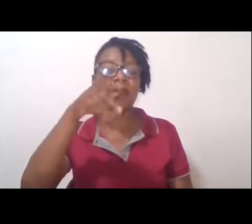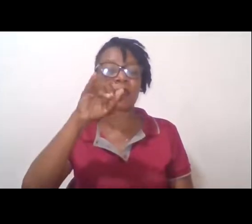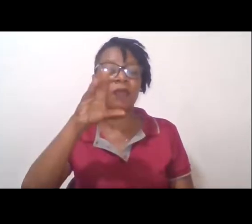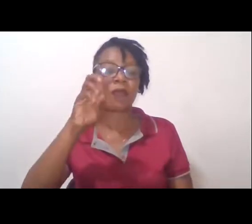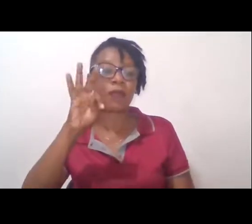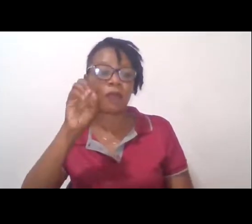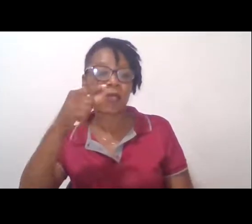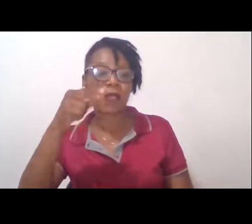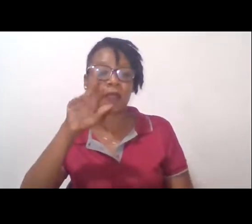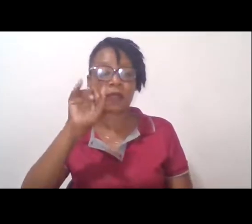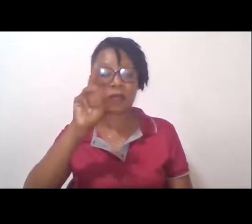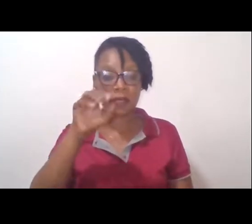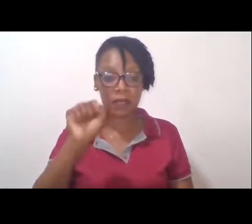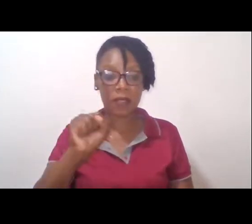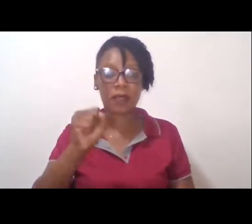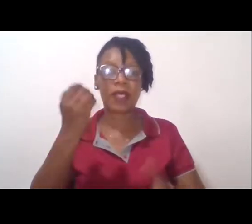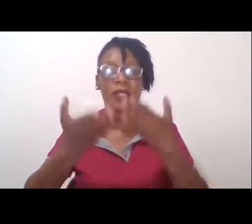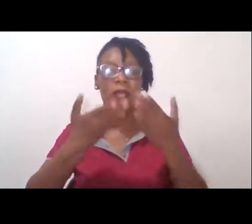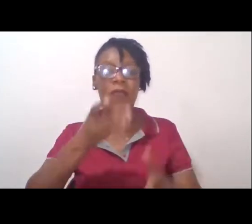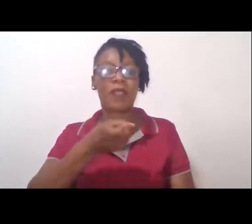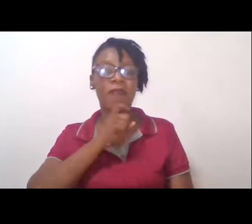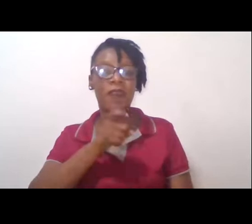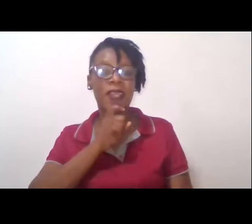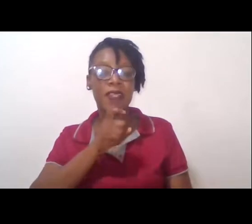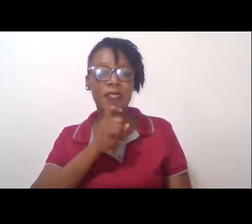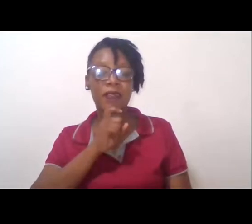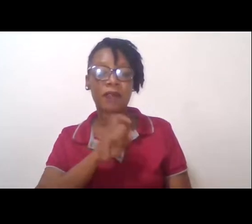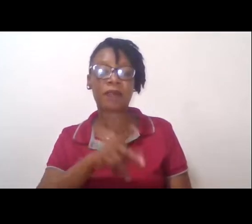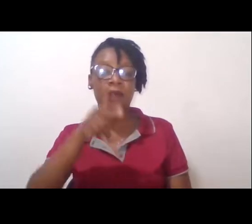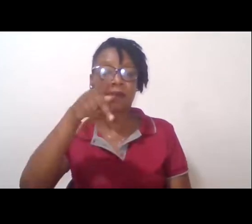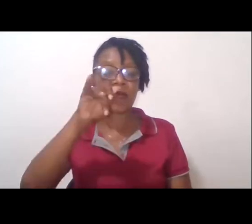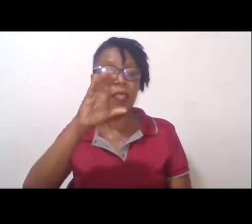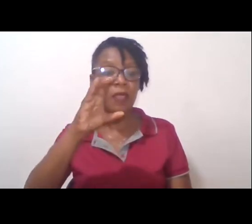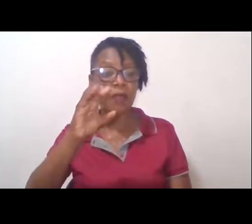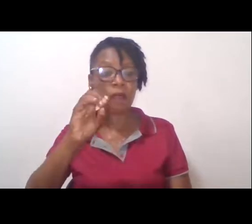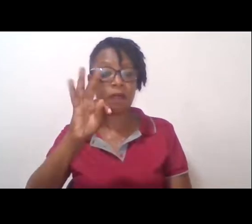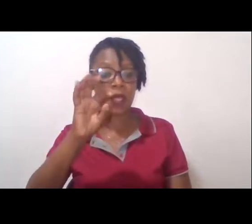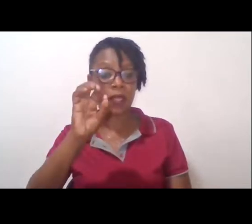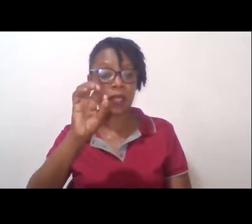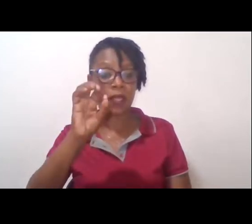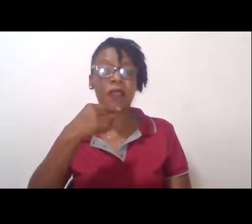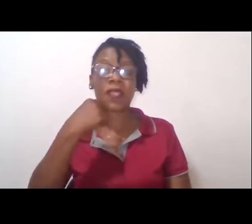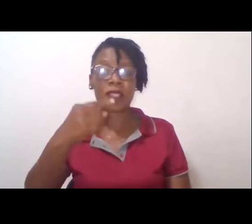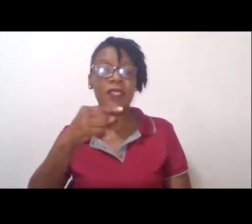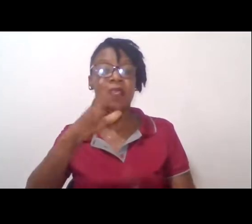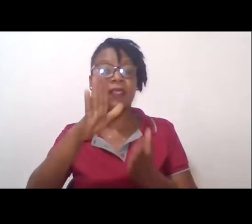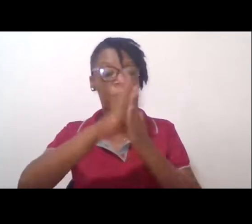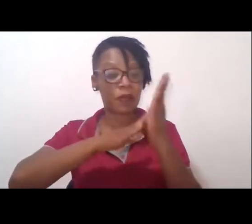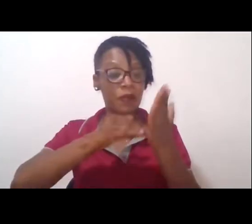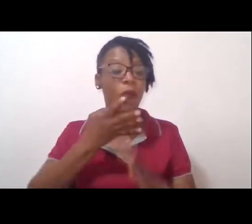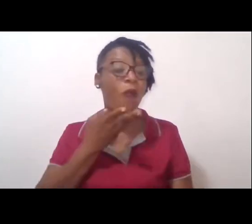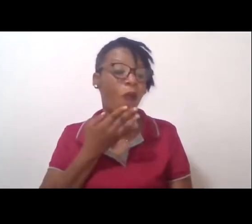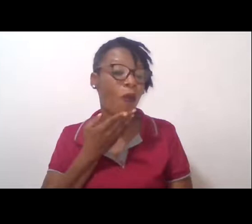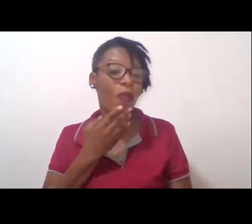si bien es cierto puede ser costoso, el picto viene de la formación de la palabra de color, ¿verdad? Y recordemos que esta es